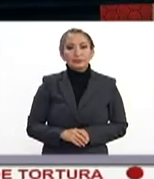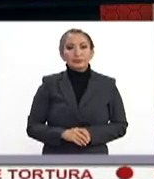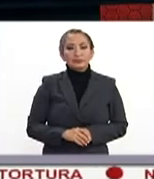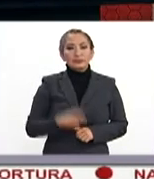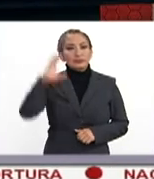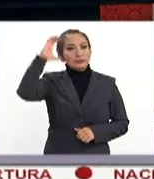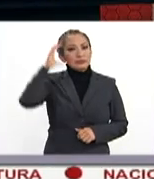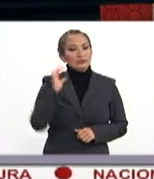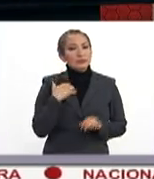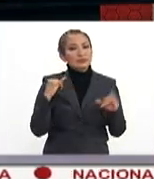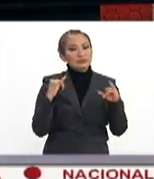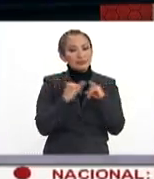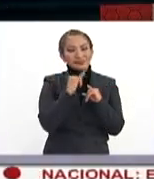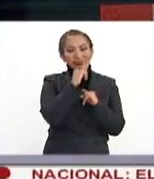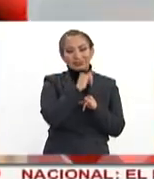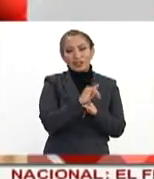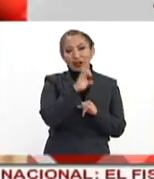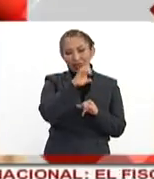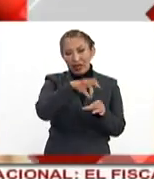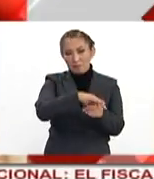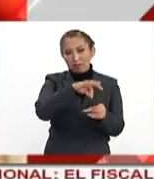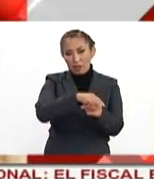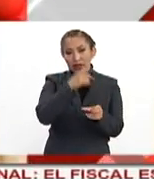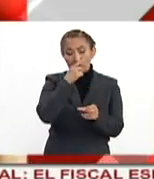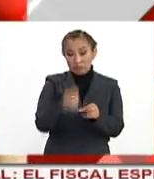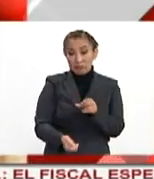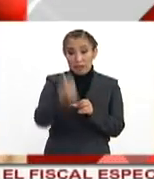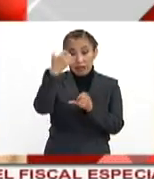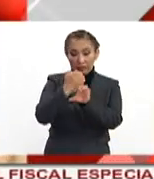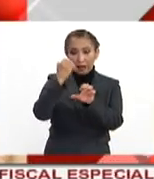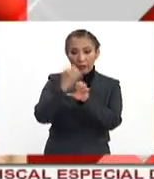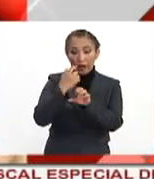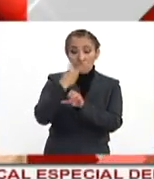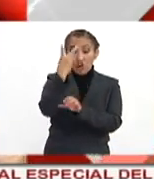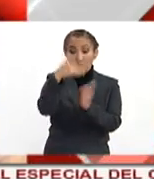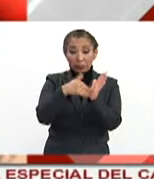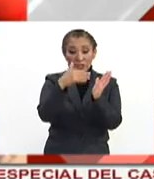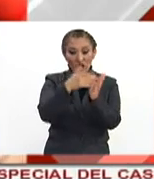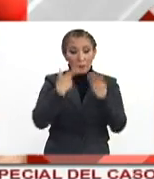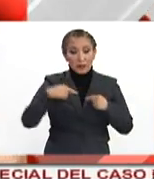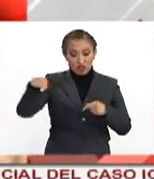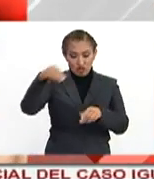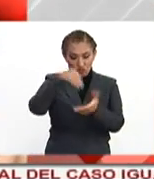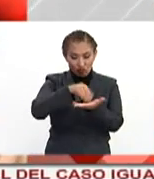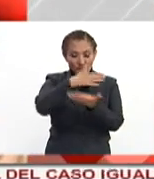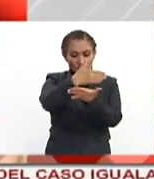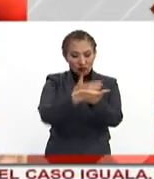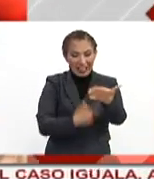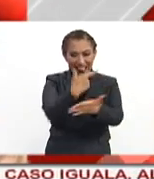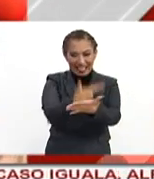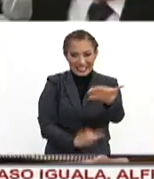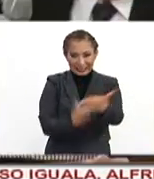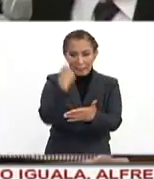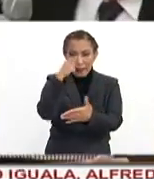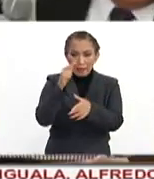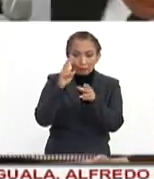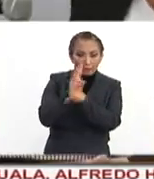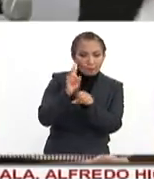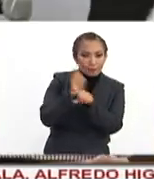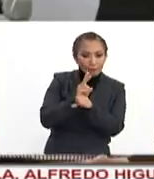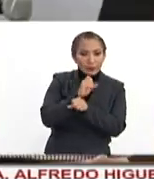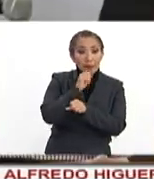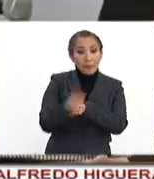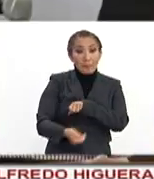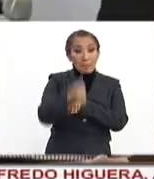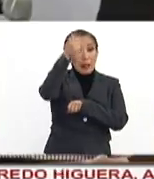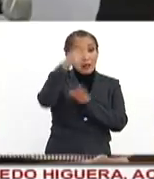En Coahuila, el Instituto Electoral dijo que por primera vez en la historia el Estado supera los 2 millones de ciudadanos inscritos en el padrón electoral. También será